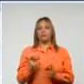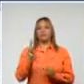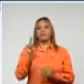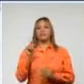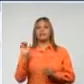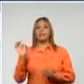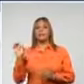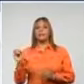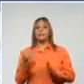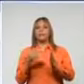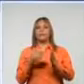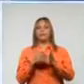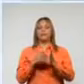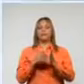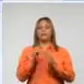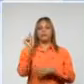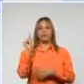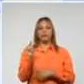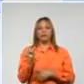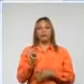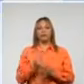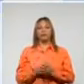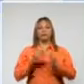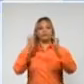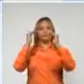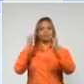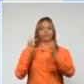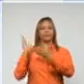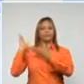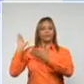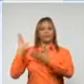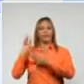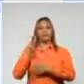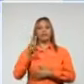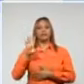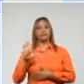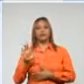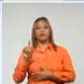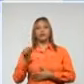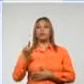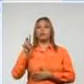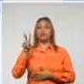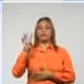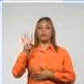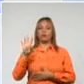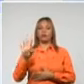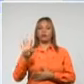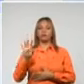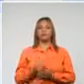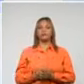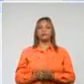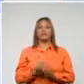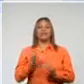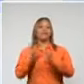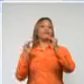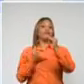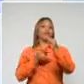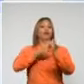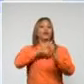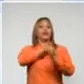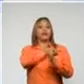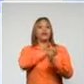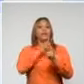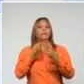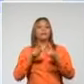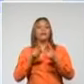habitantes. Estamos hablando de una tasa de 25,24, discretamente inferior a ayer, pero la más